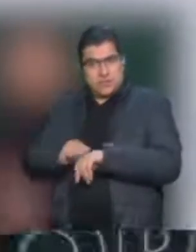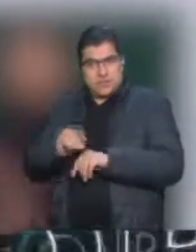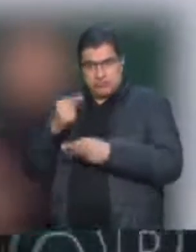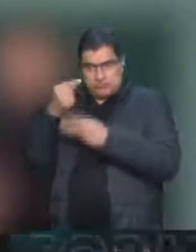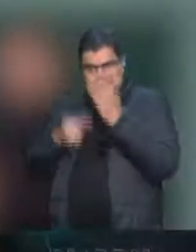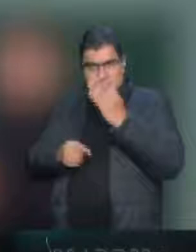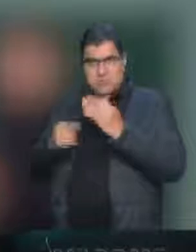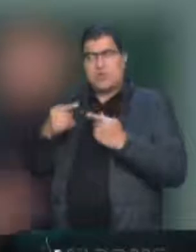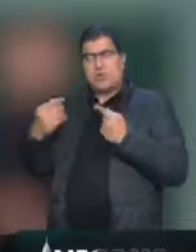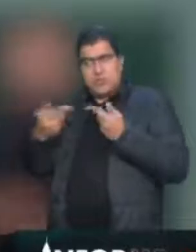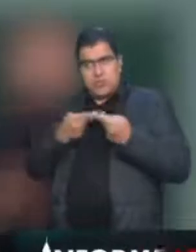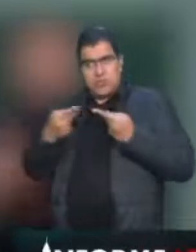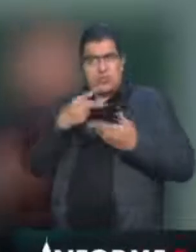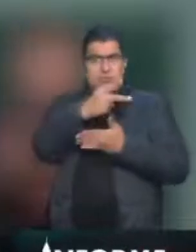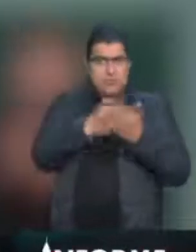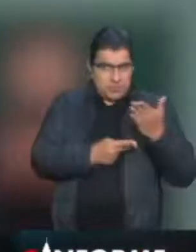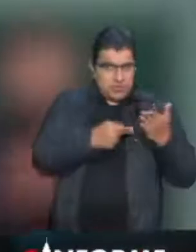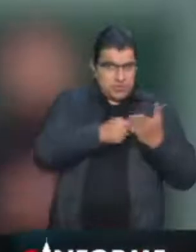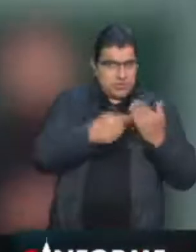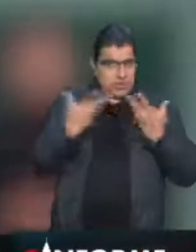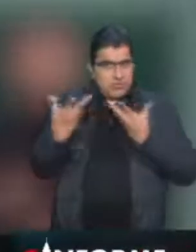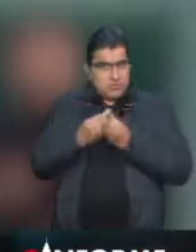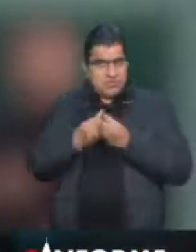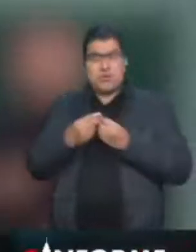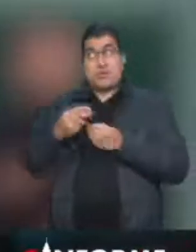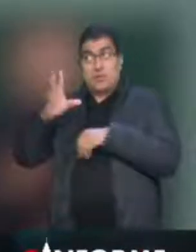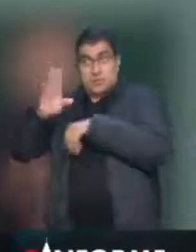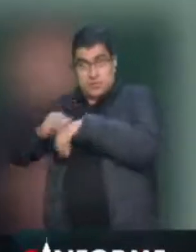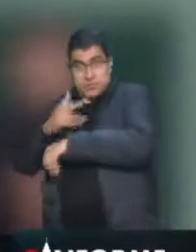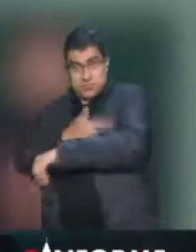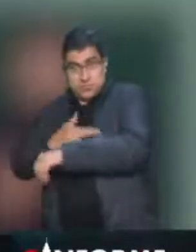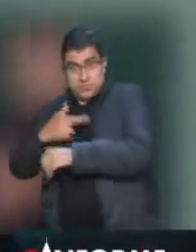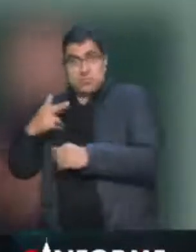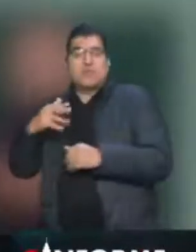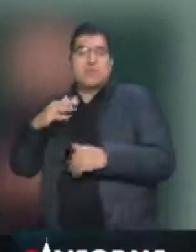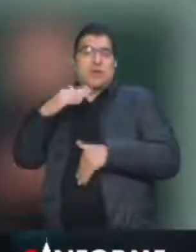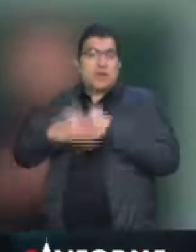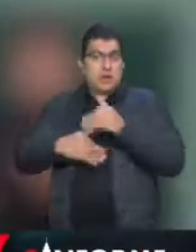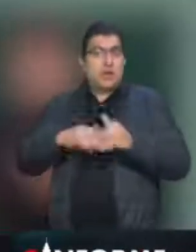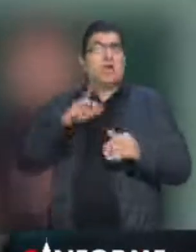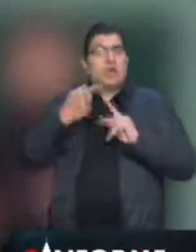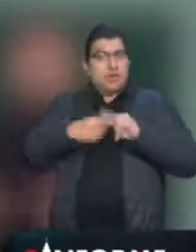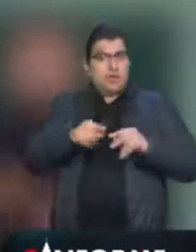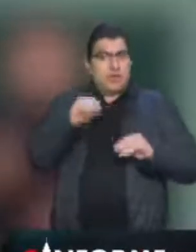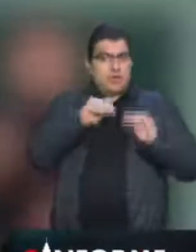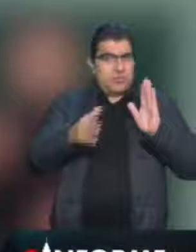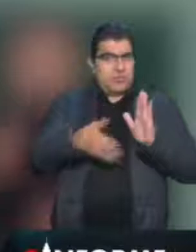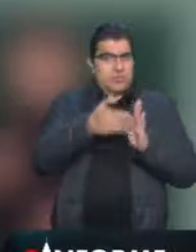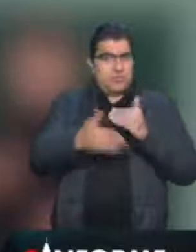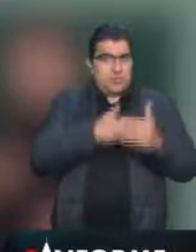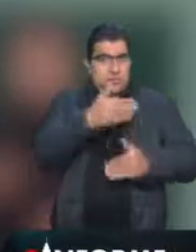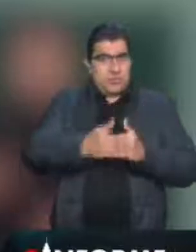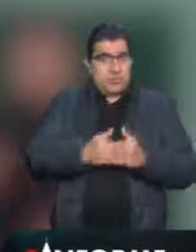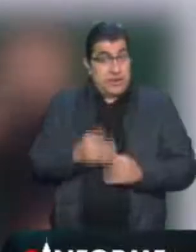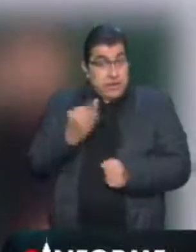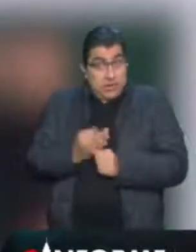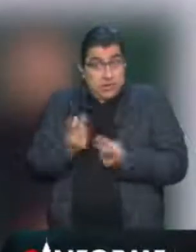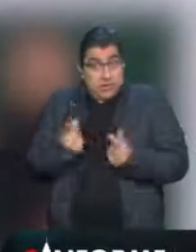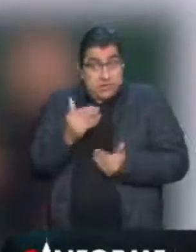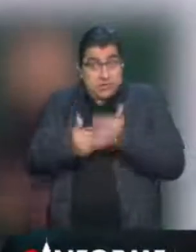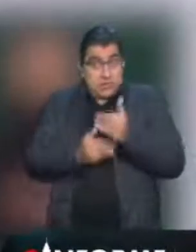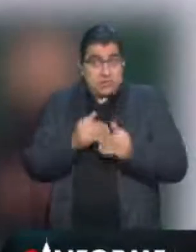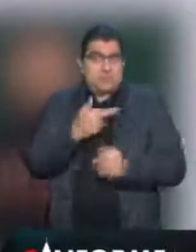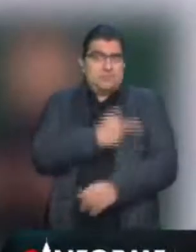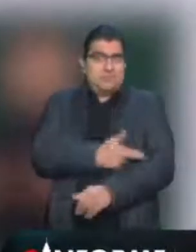hace un proyecto ejecutivo, se solicitan los permisos y se inicia la obra. Aquí se está agilizando el trámite.